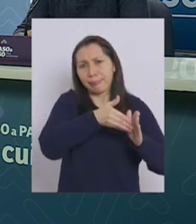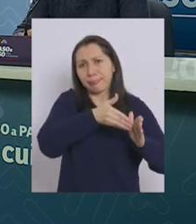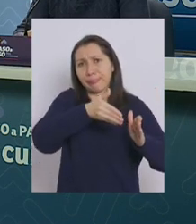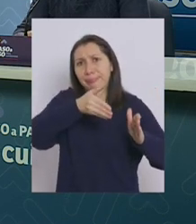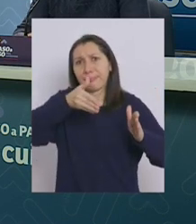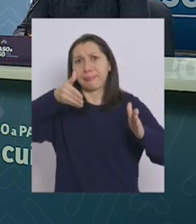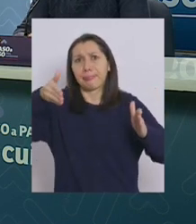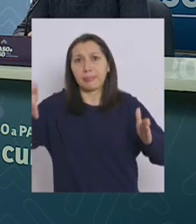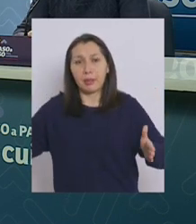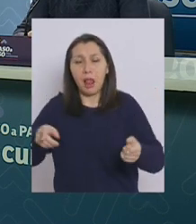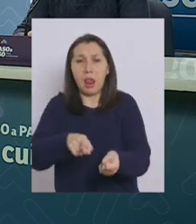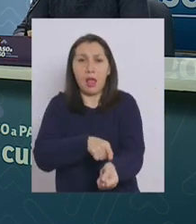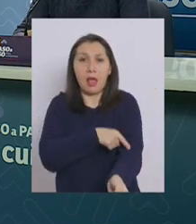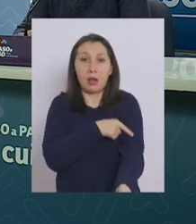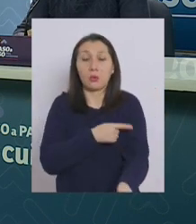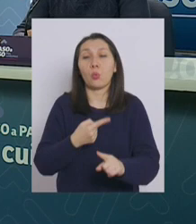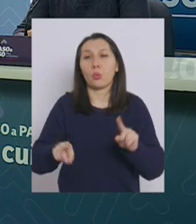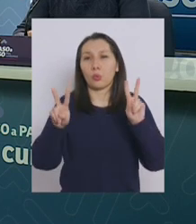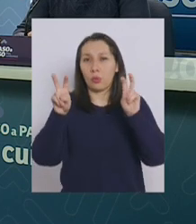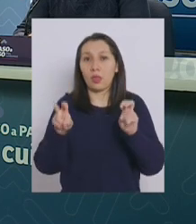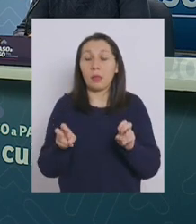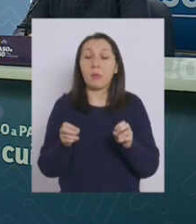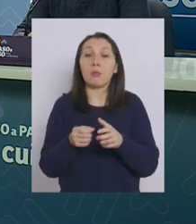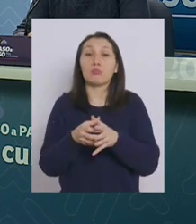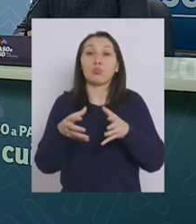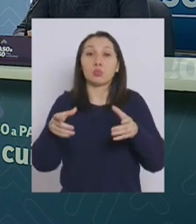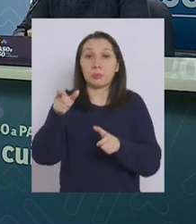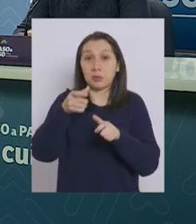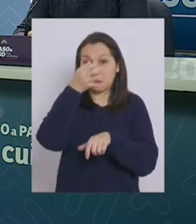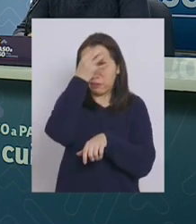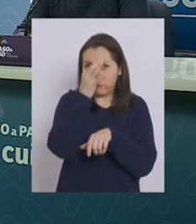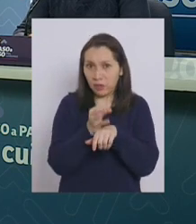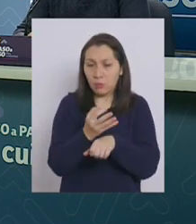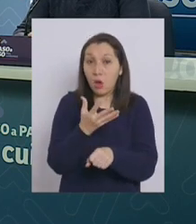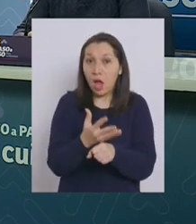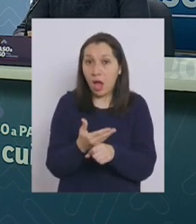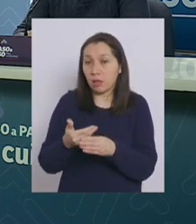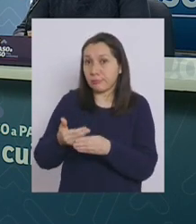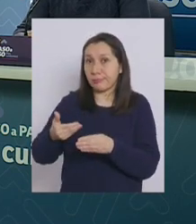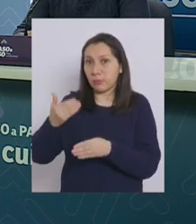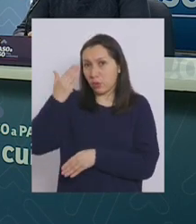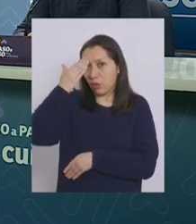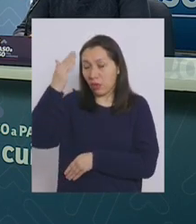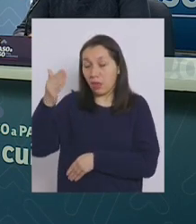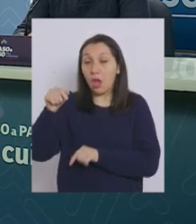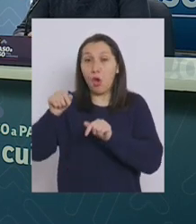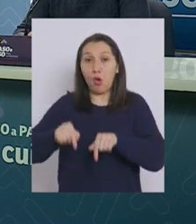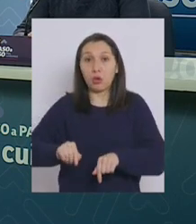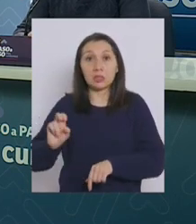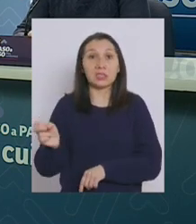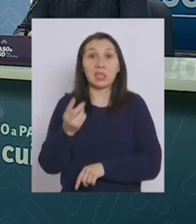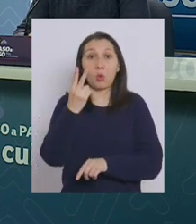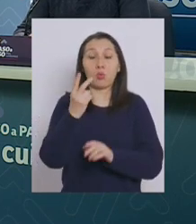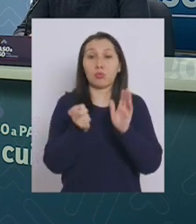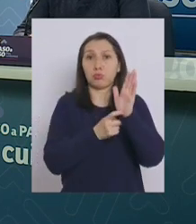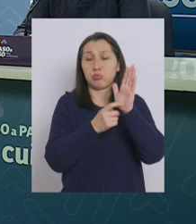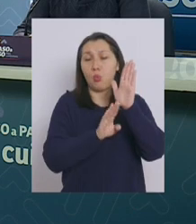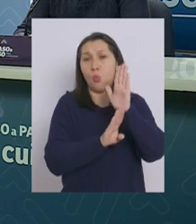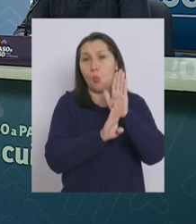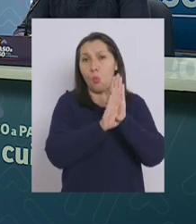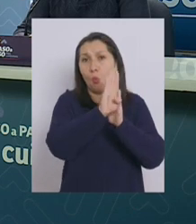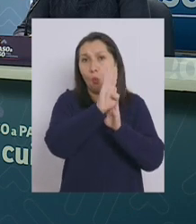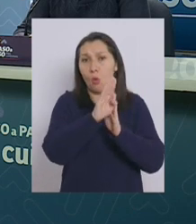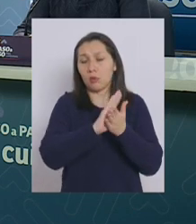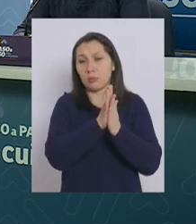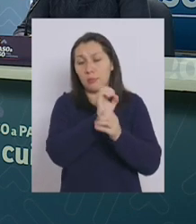Y en otro tema relacionado también a la alta cantidad de casos que estamos registrando los últimos días, hoy día la segunda cifra más alta de toda la